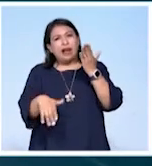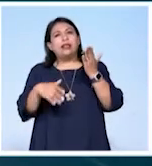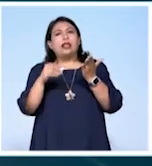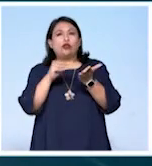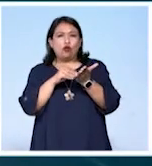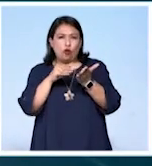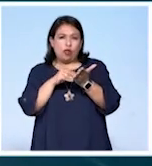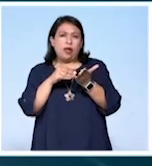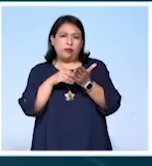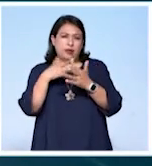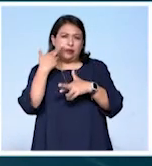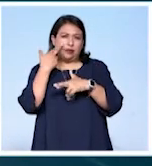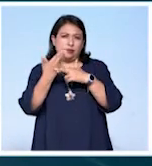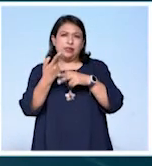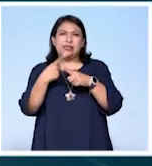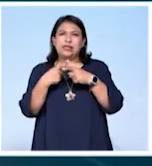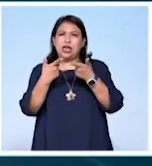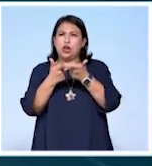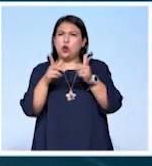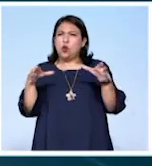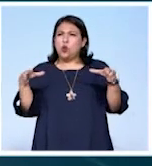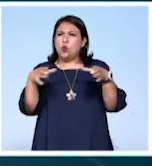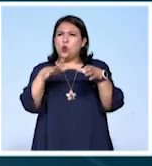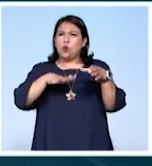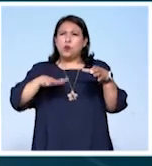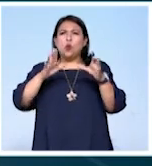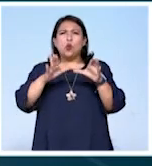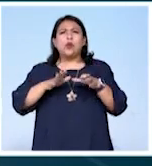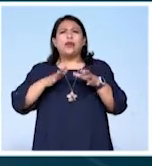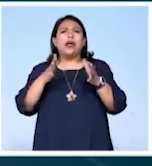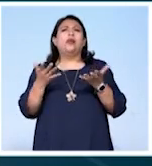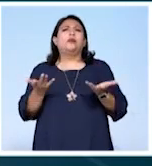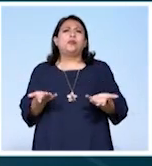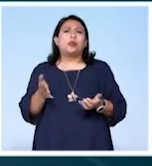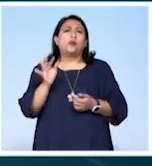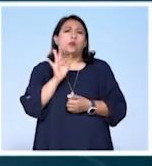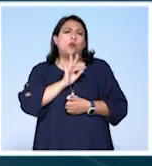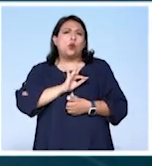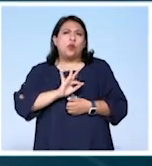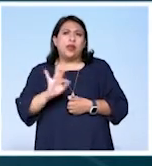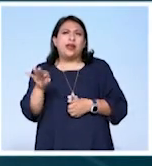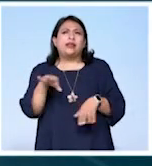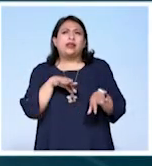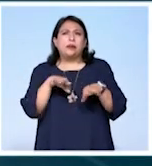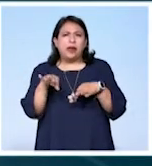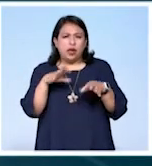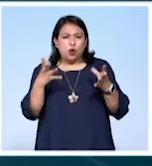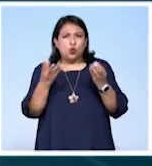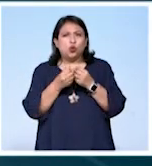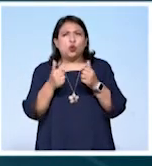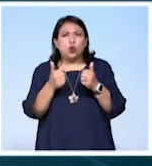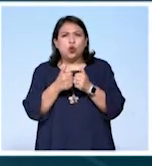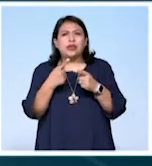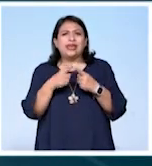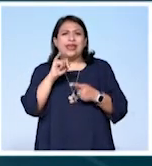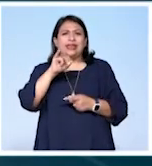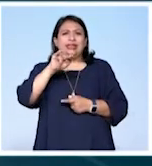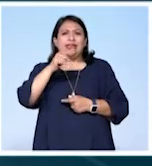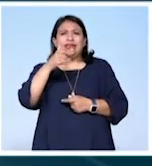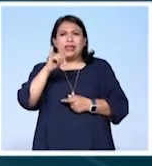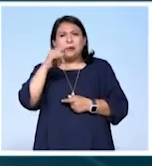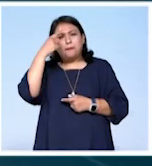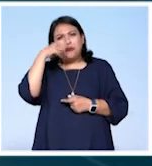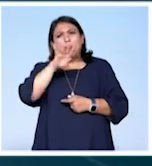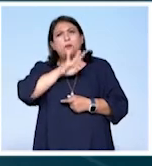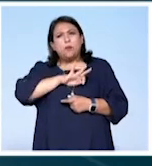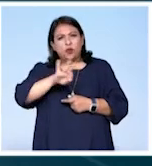tiene por parte del sector ambiental, pues es poder trabajar muy de la mano con el INEGI para